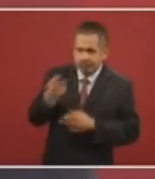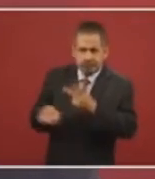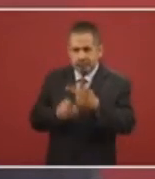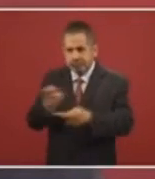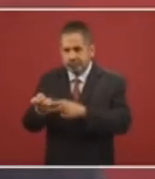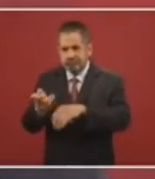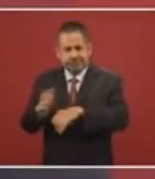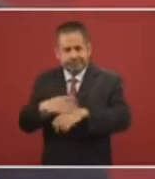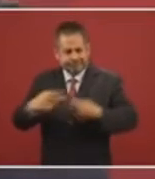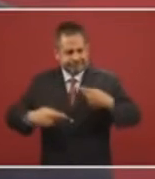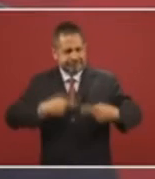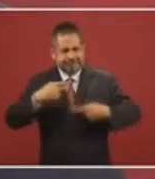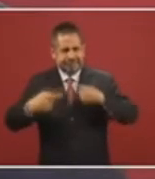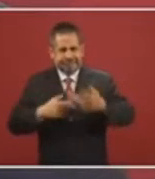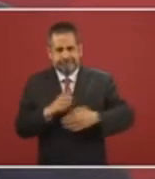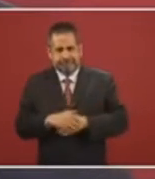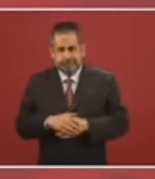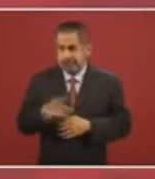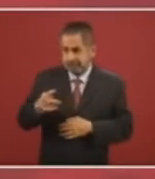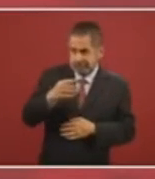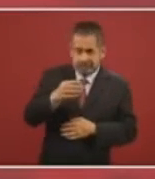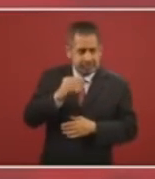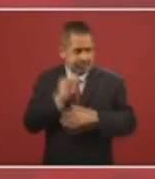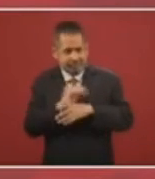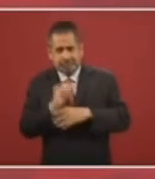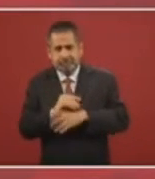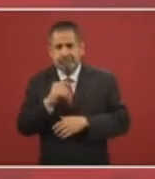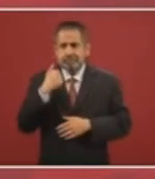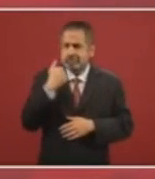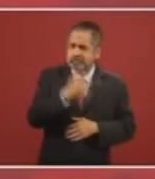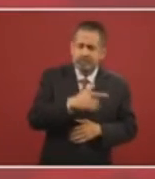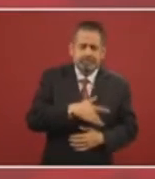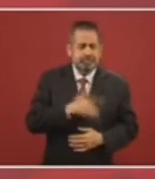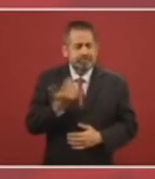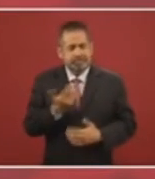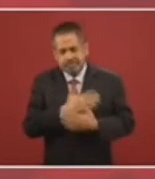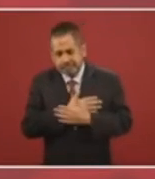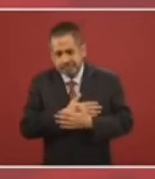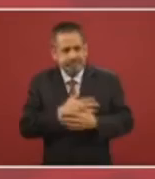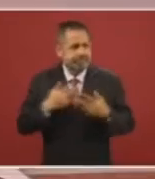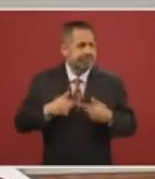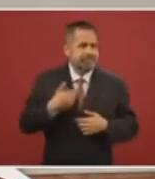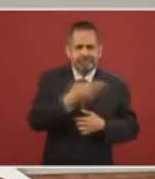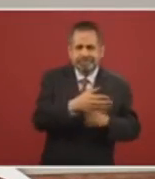coronavirus, que si no me interesaba, que si no le iba a mandar un pésame a los familiares.